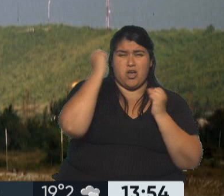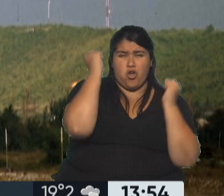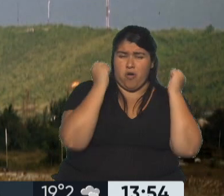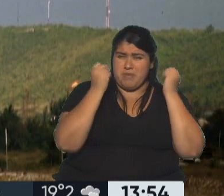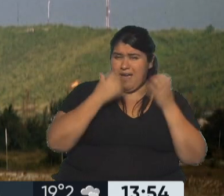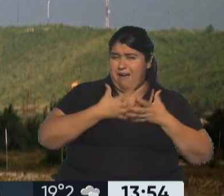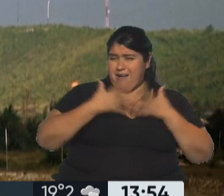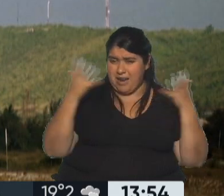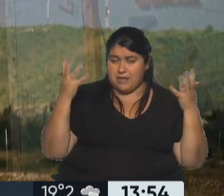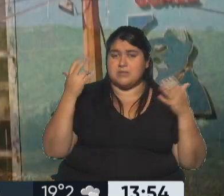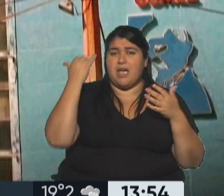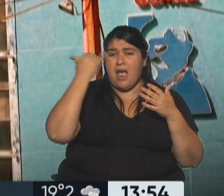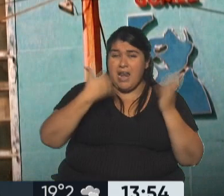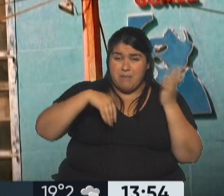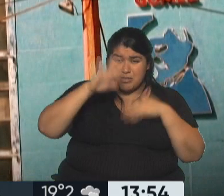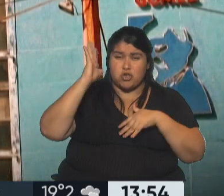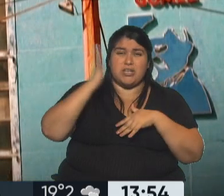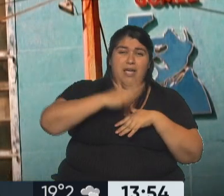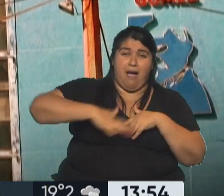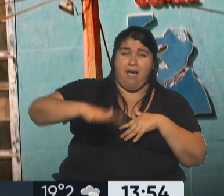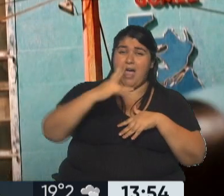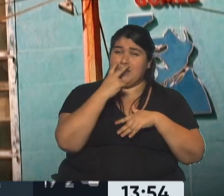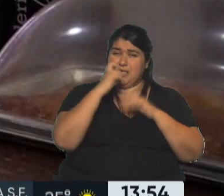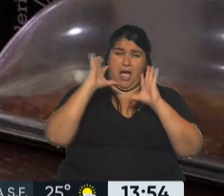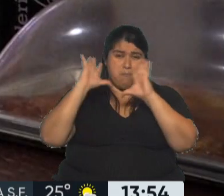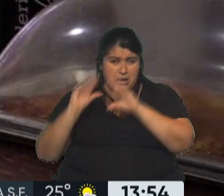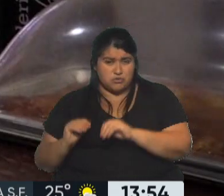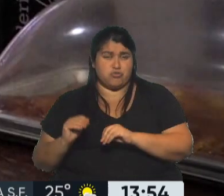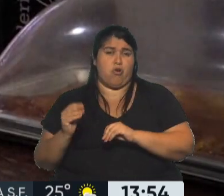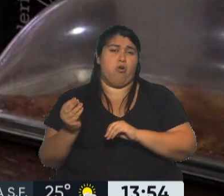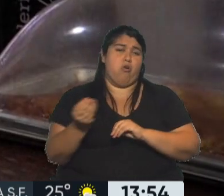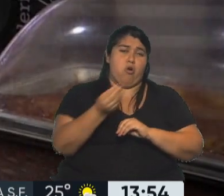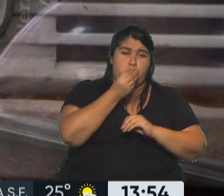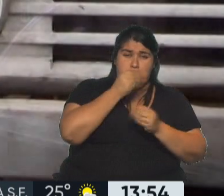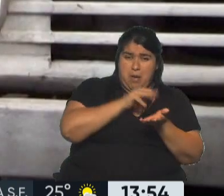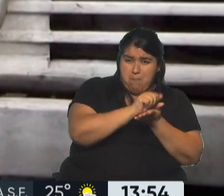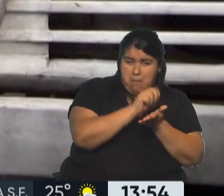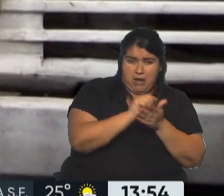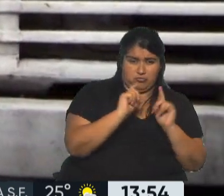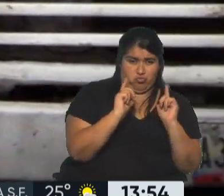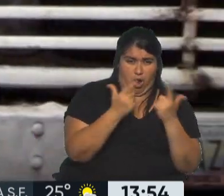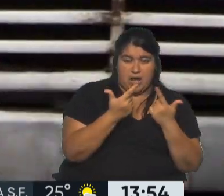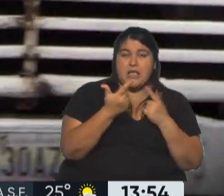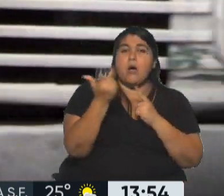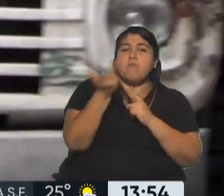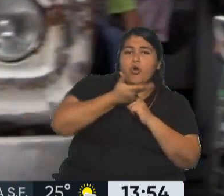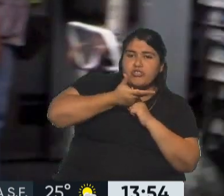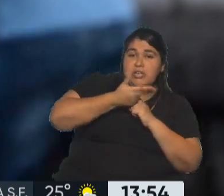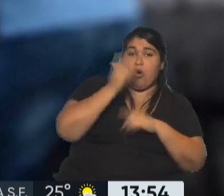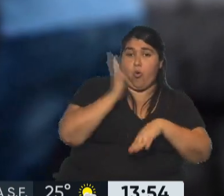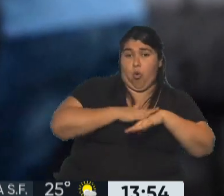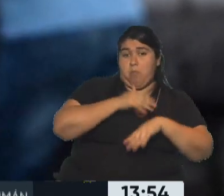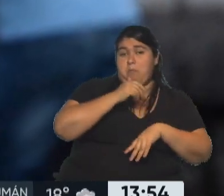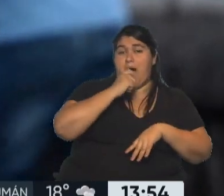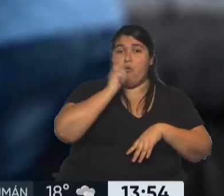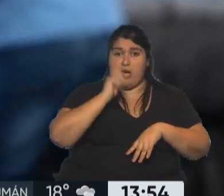isla, que incluye apagones por la feroz crisis energética, el desabastecimiento de pan por la falta de trigo provocado por la guerra en Ucrania